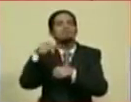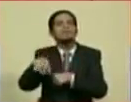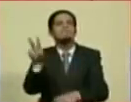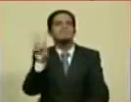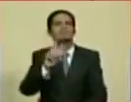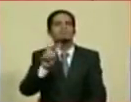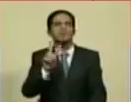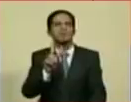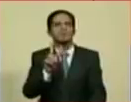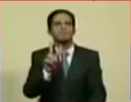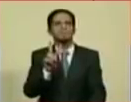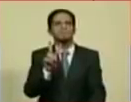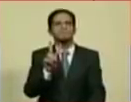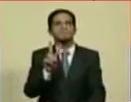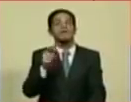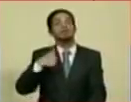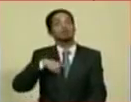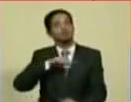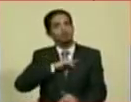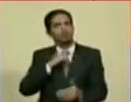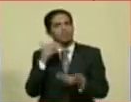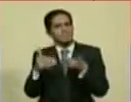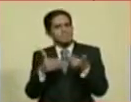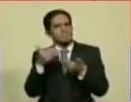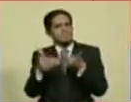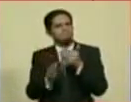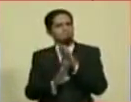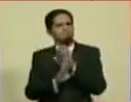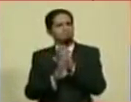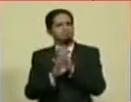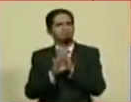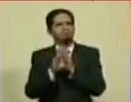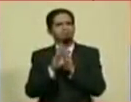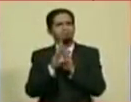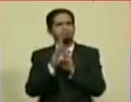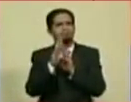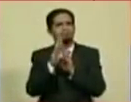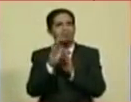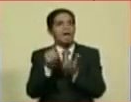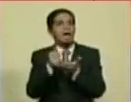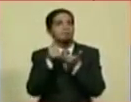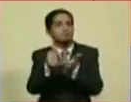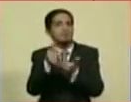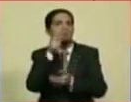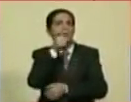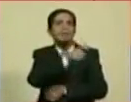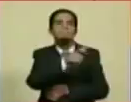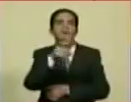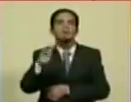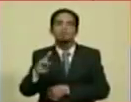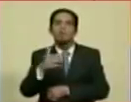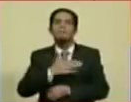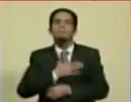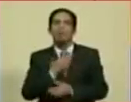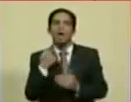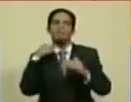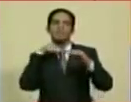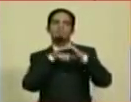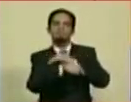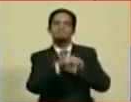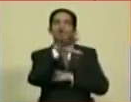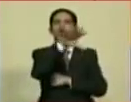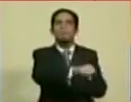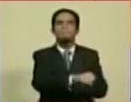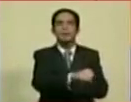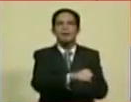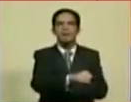hemos recuperado el valor adquisitivo y hemos colocado la fuerza del